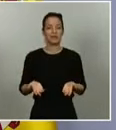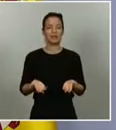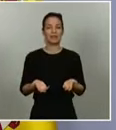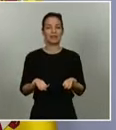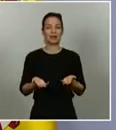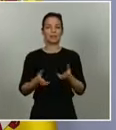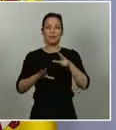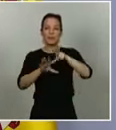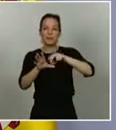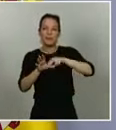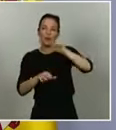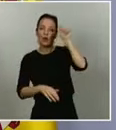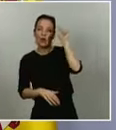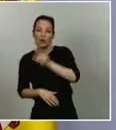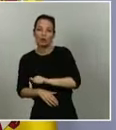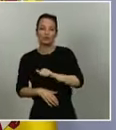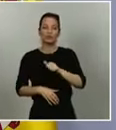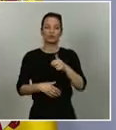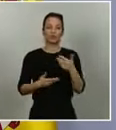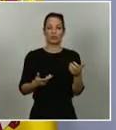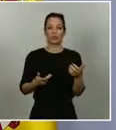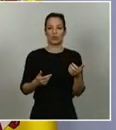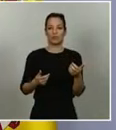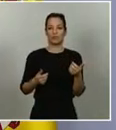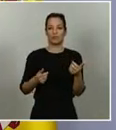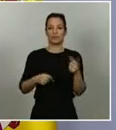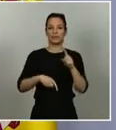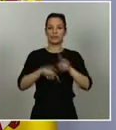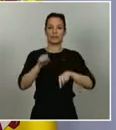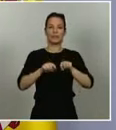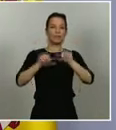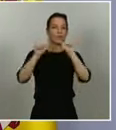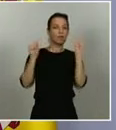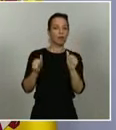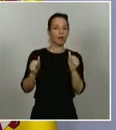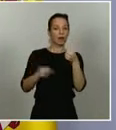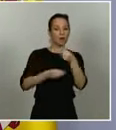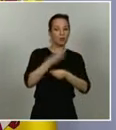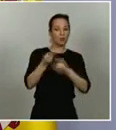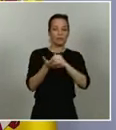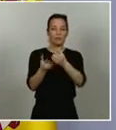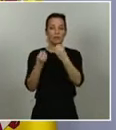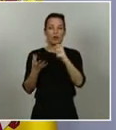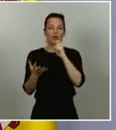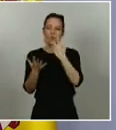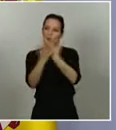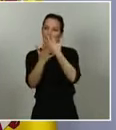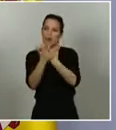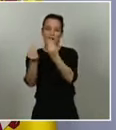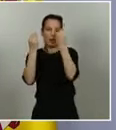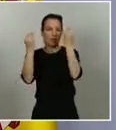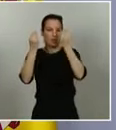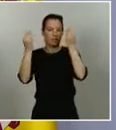vídeos y a las formas en las que se debía utilizar el sistema de información. Además,